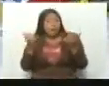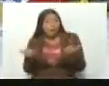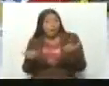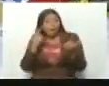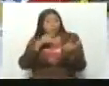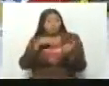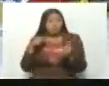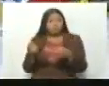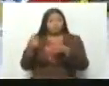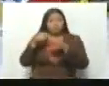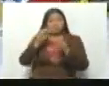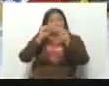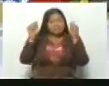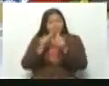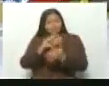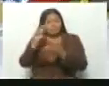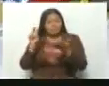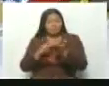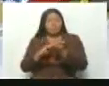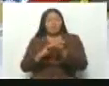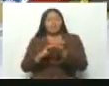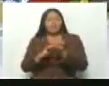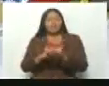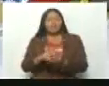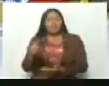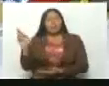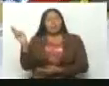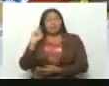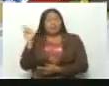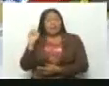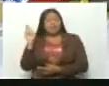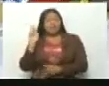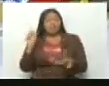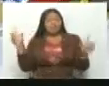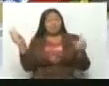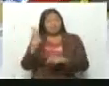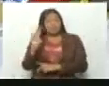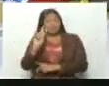oportunidad, hoy se suma al Sistema Nacional Radio Venezuela.